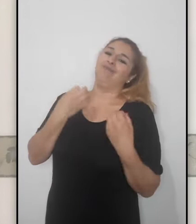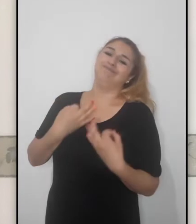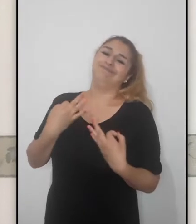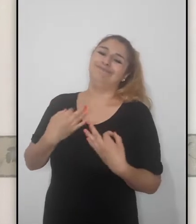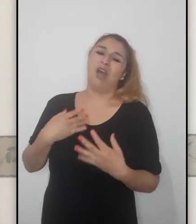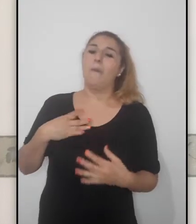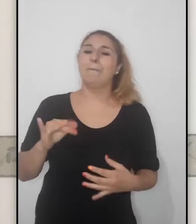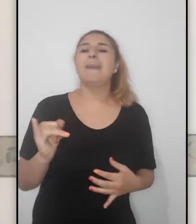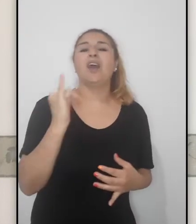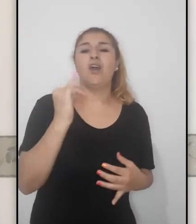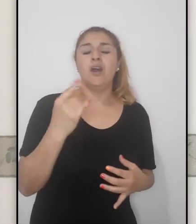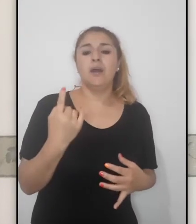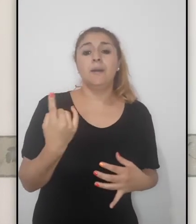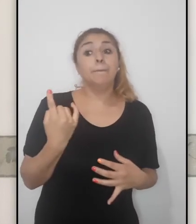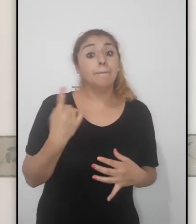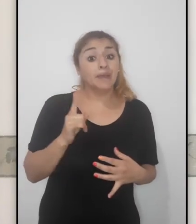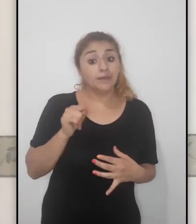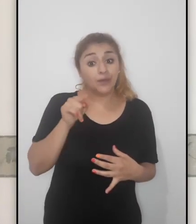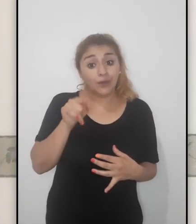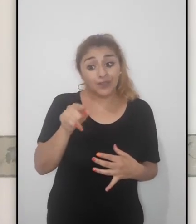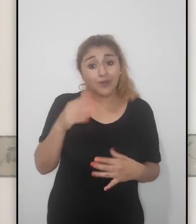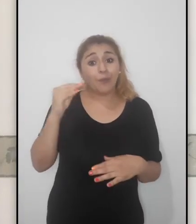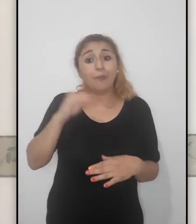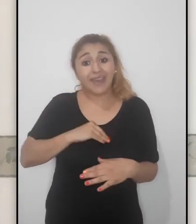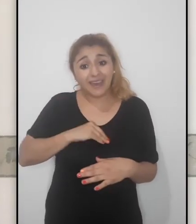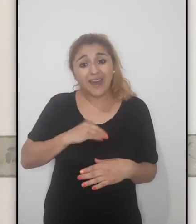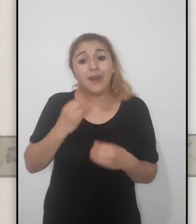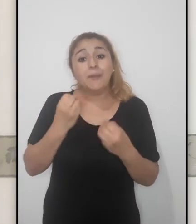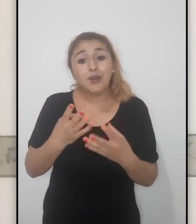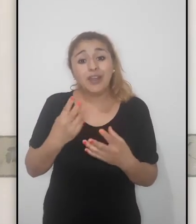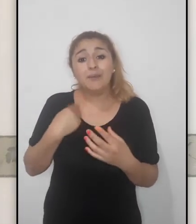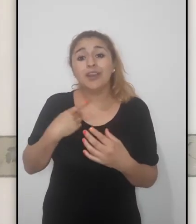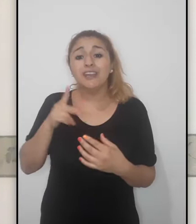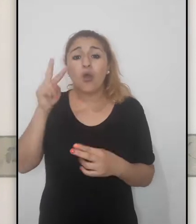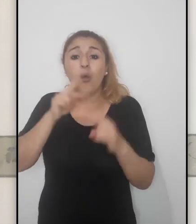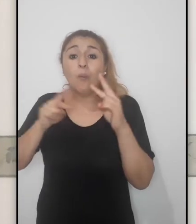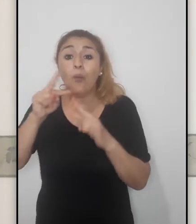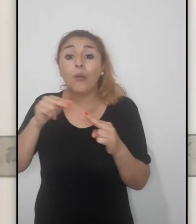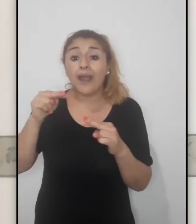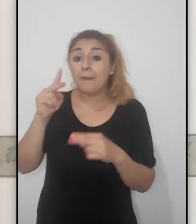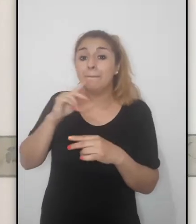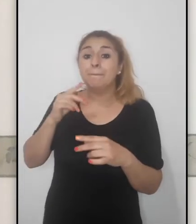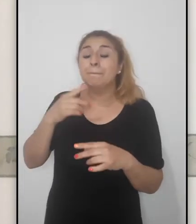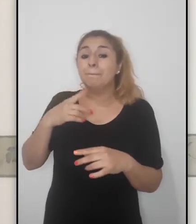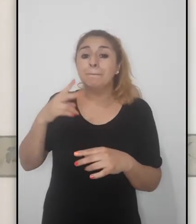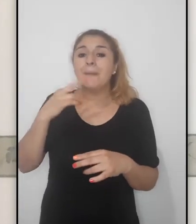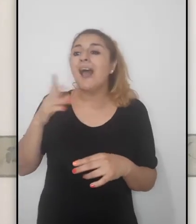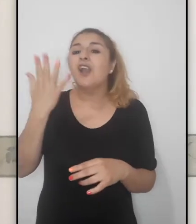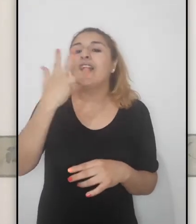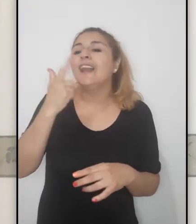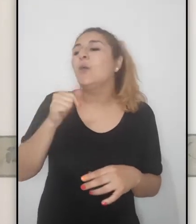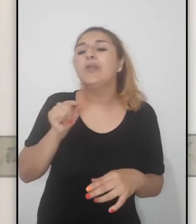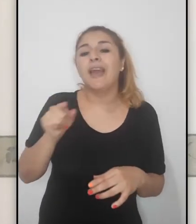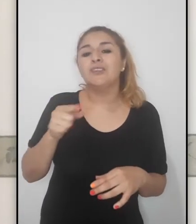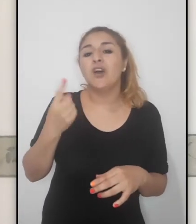fallamos adiós es decir pecamos dice la biblia